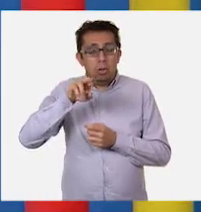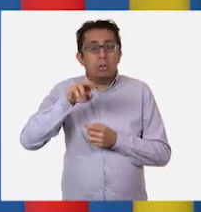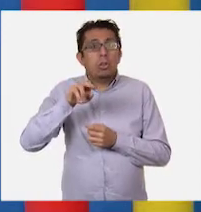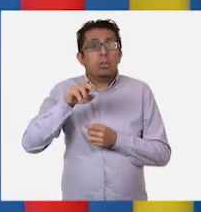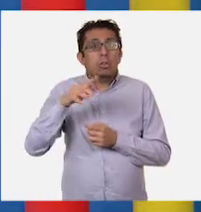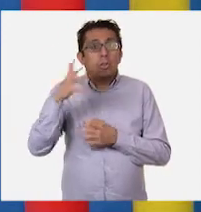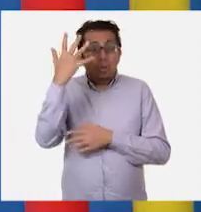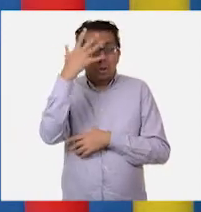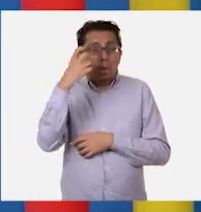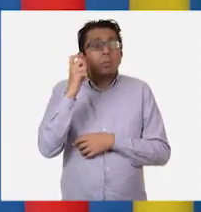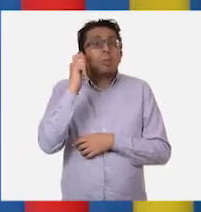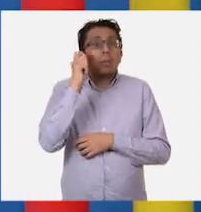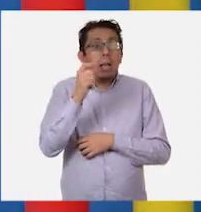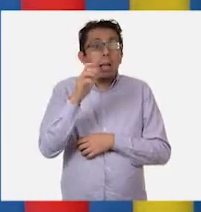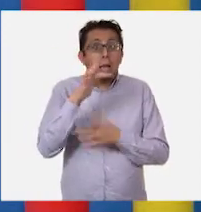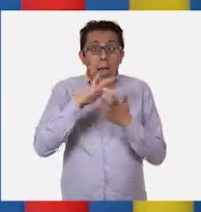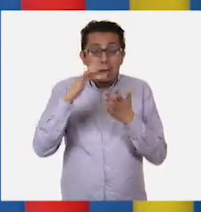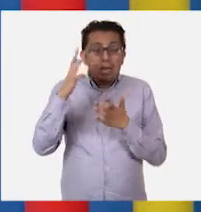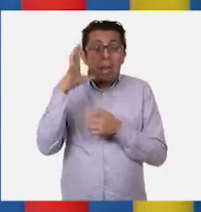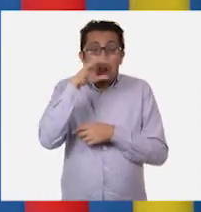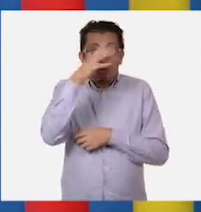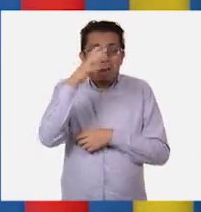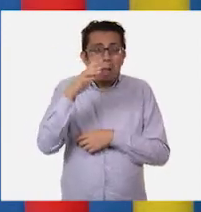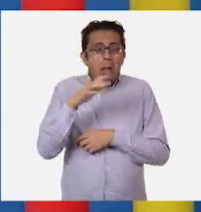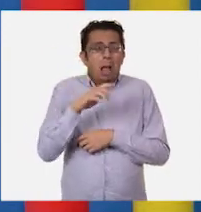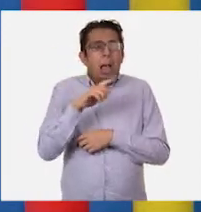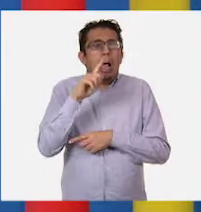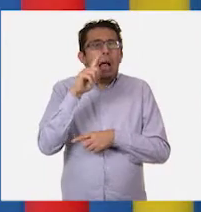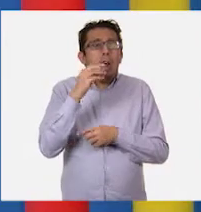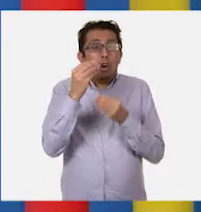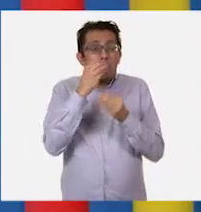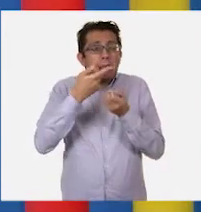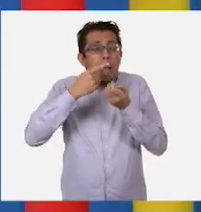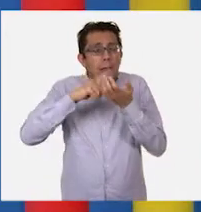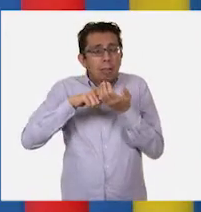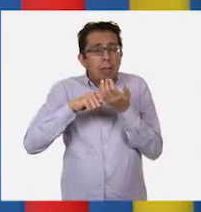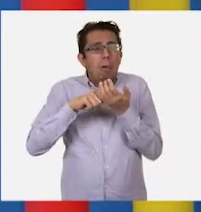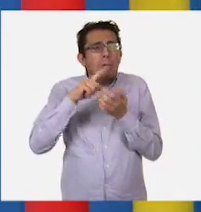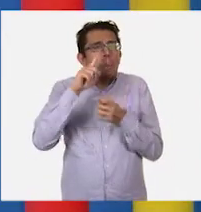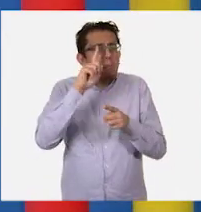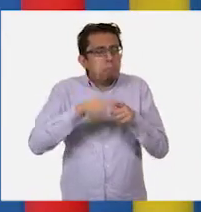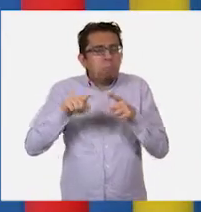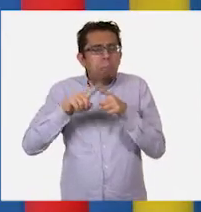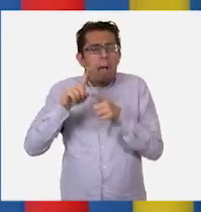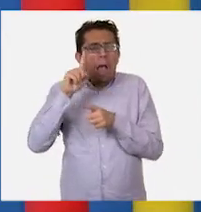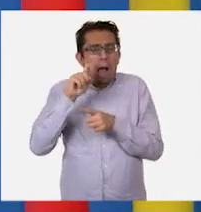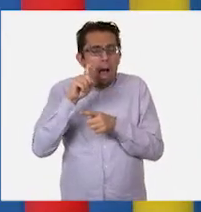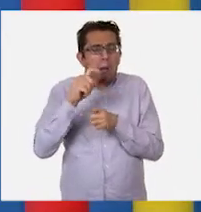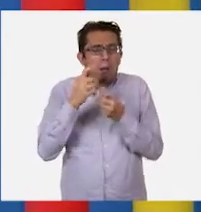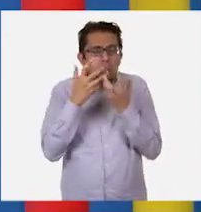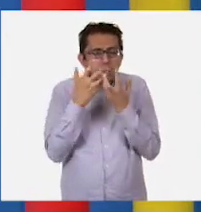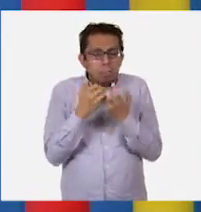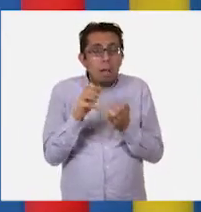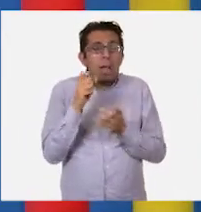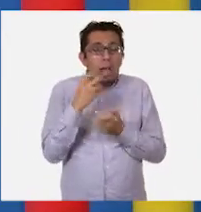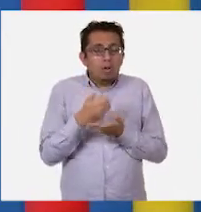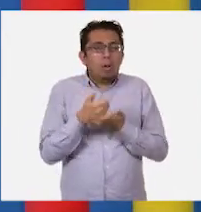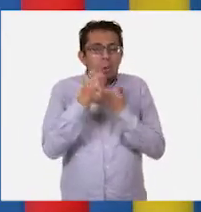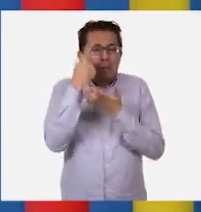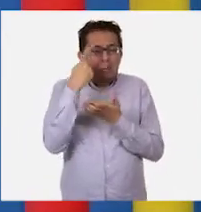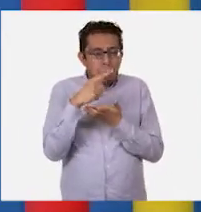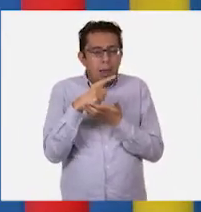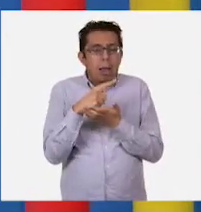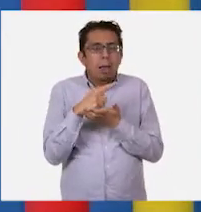alimentos, desecándolos y permitiendo conservarlos por más tiempo. También la cocina solar puede ser otro ejemplo que